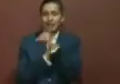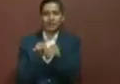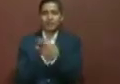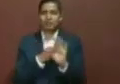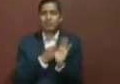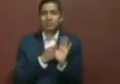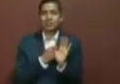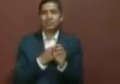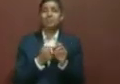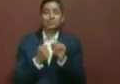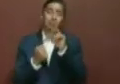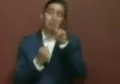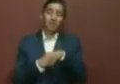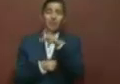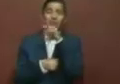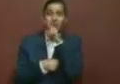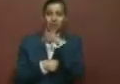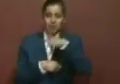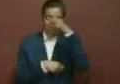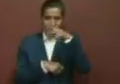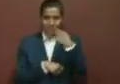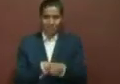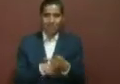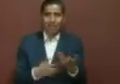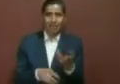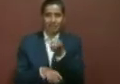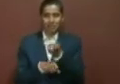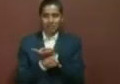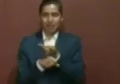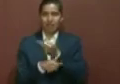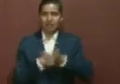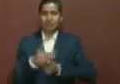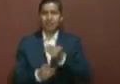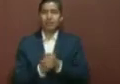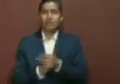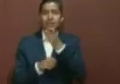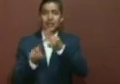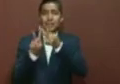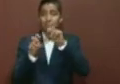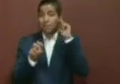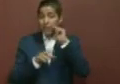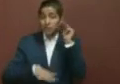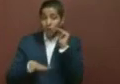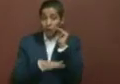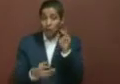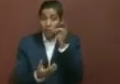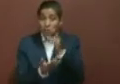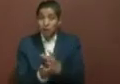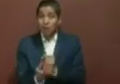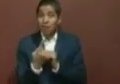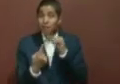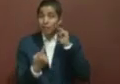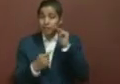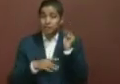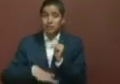luego que me preocupa como mexicano que esto suceda, pero no es un tema de Michoacán, no es un tema de que en